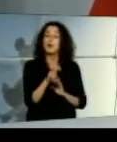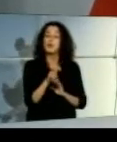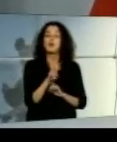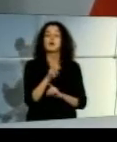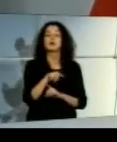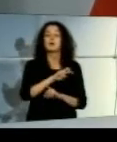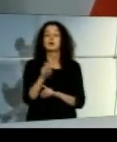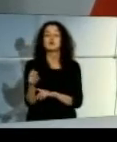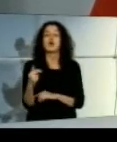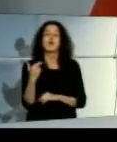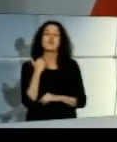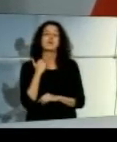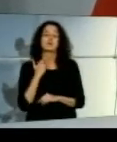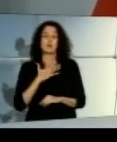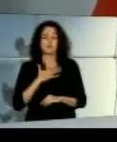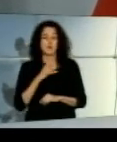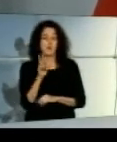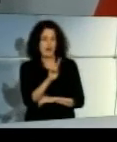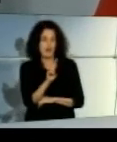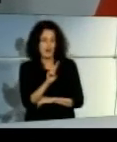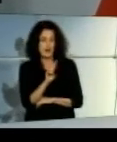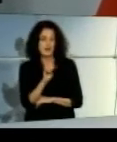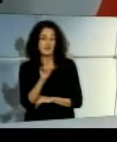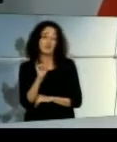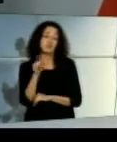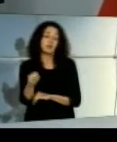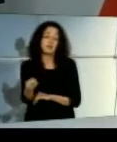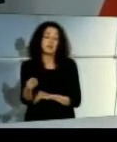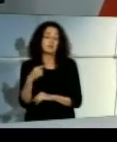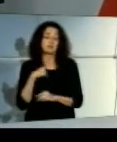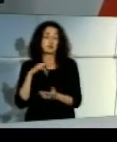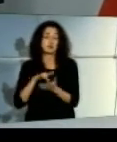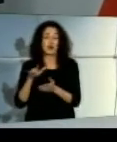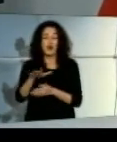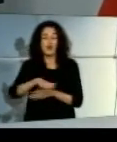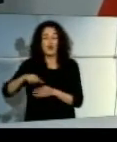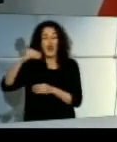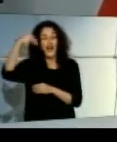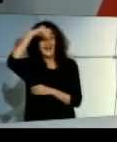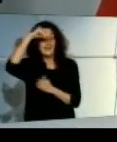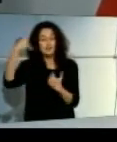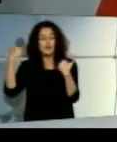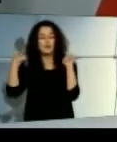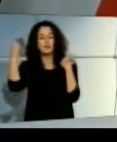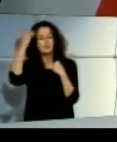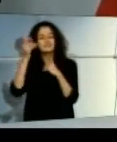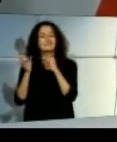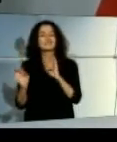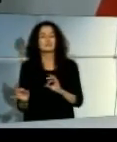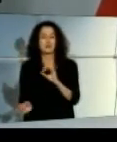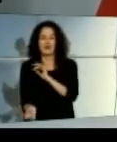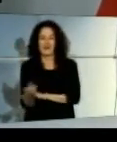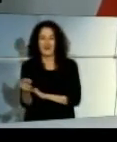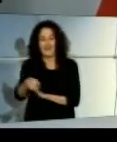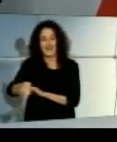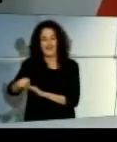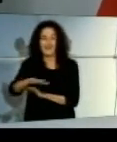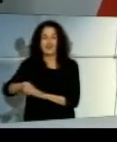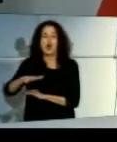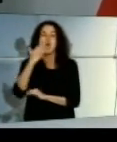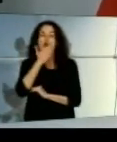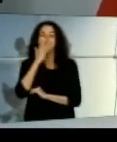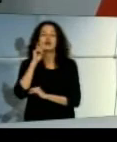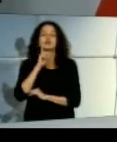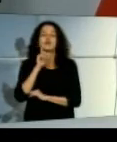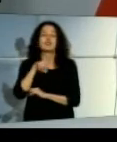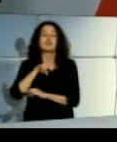era la Diputación también de Valladolid, y como allí tenían el rectorado, pues se pensaba que se iba a crear allí seguramente el Colegio de Sordos. Y había otra propuesta